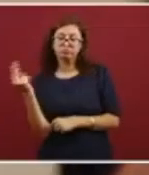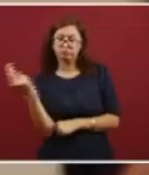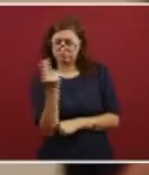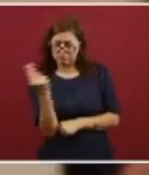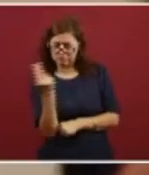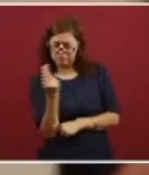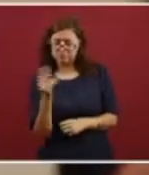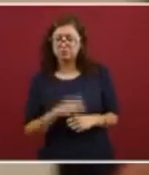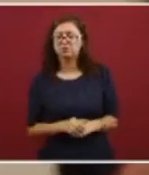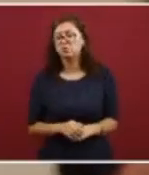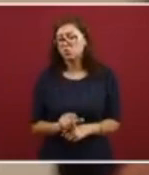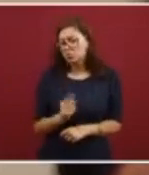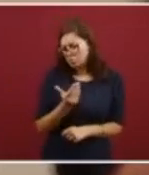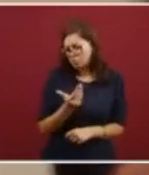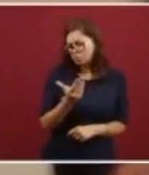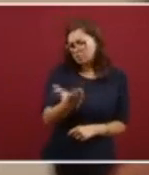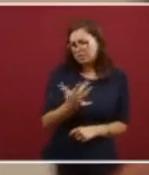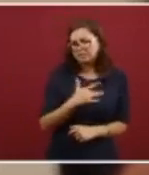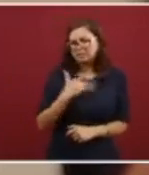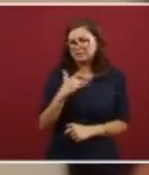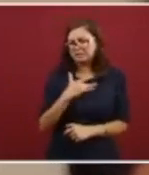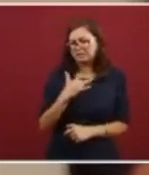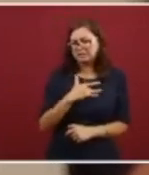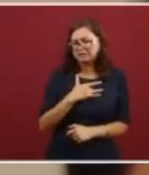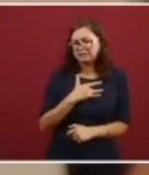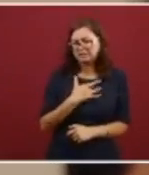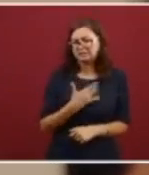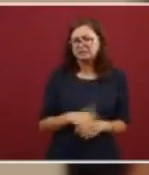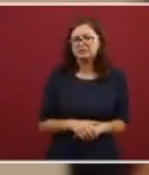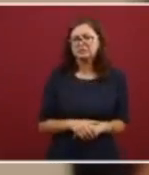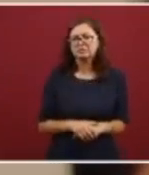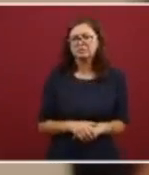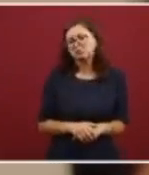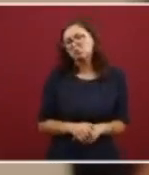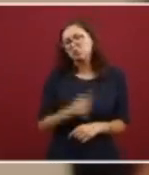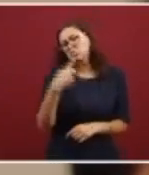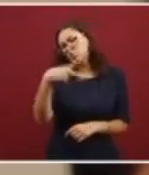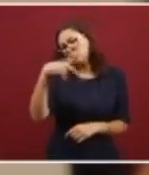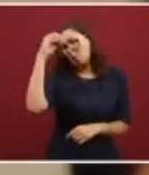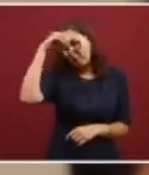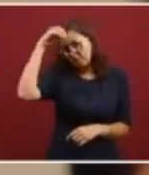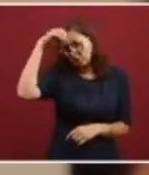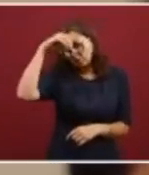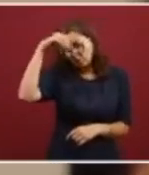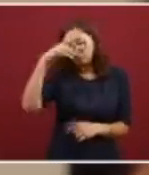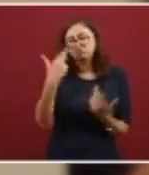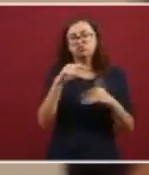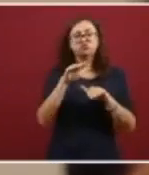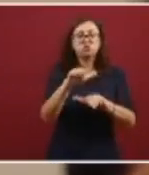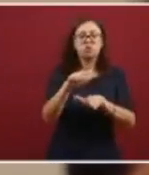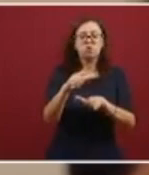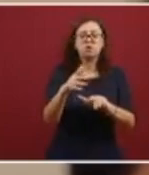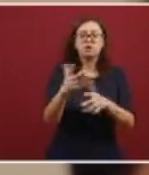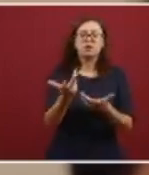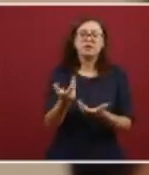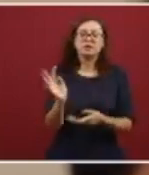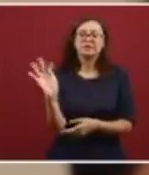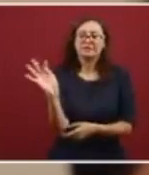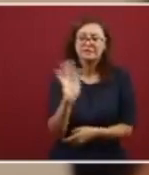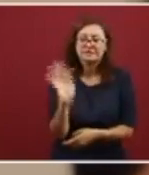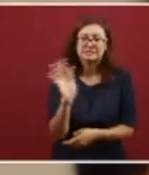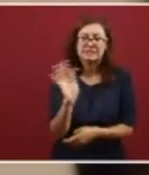¿No considera usted que, o qué opinión tiene en el sentido de que esté regresando